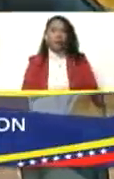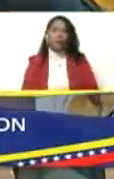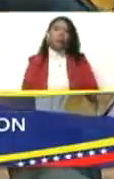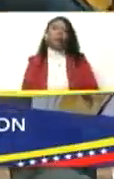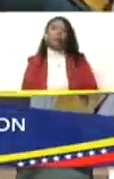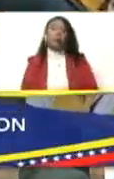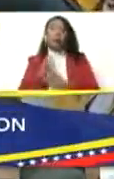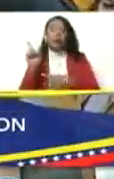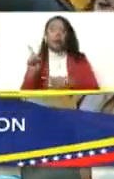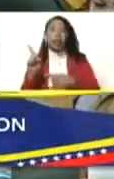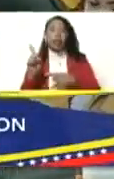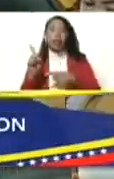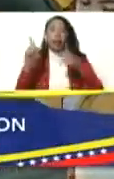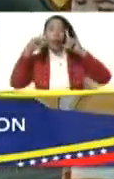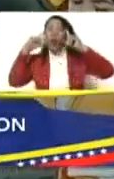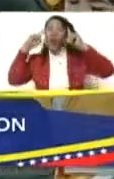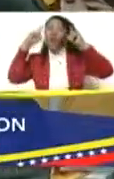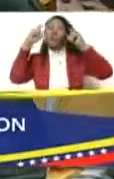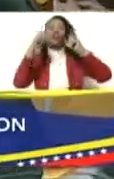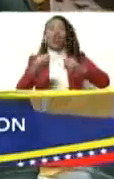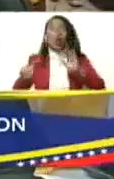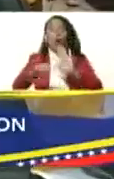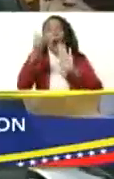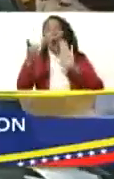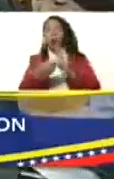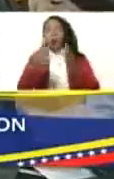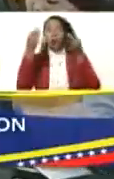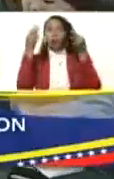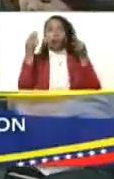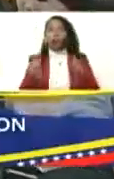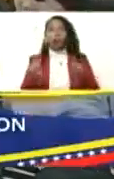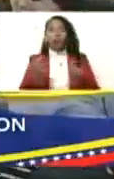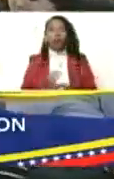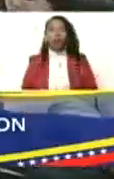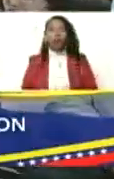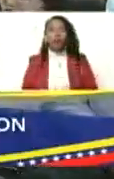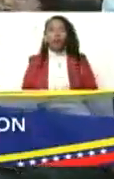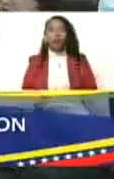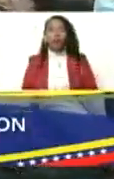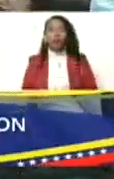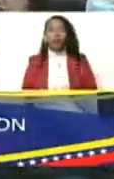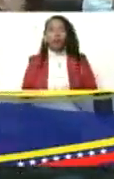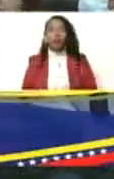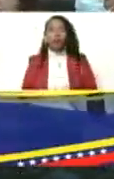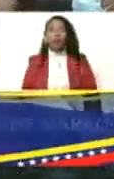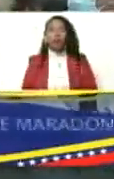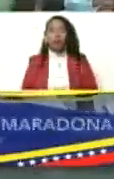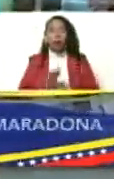nivel y de este éxito total. Por eso que hoy, martes 13,